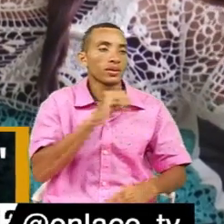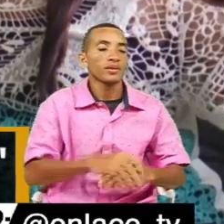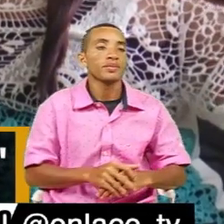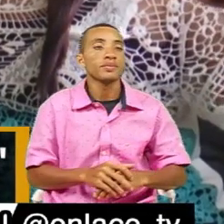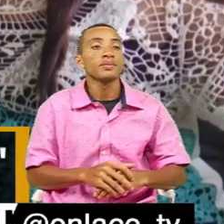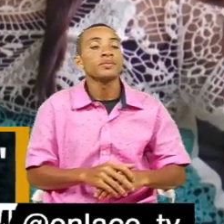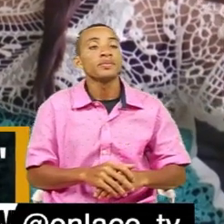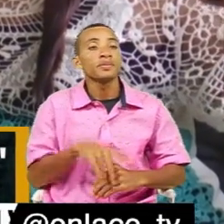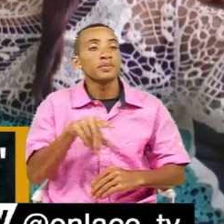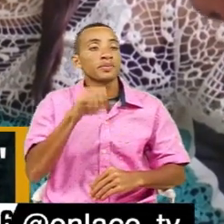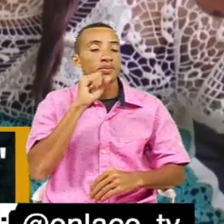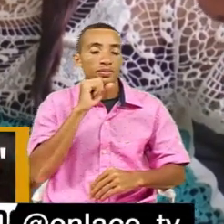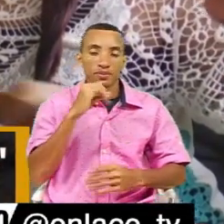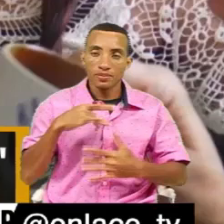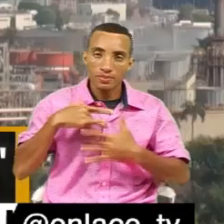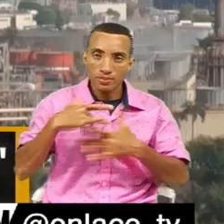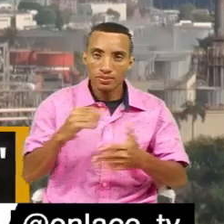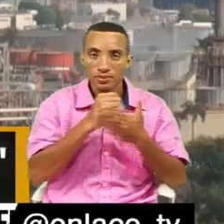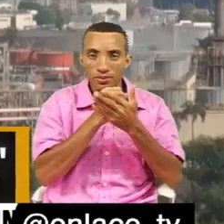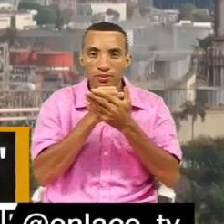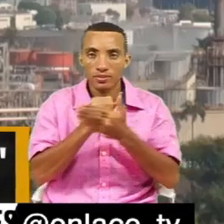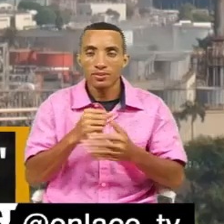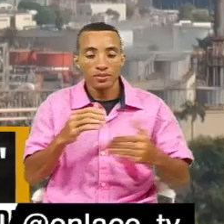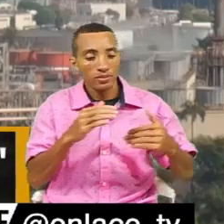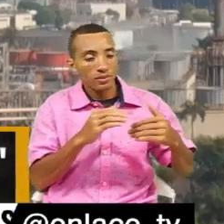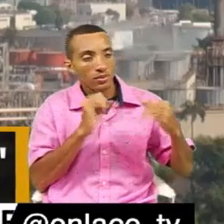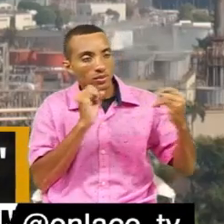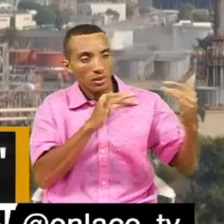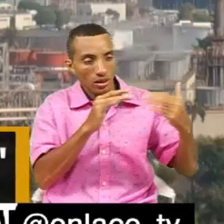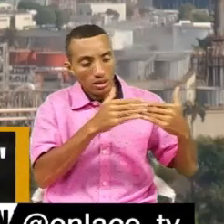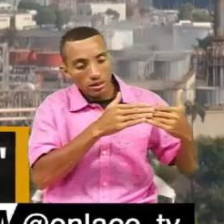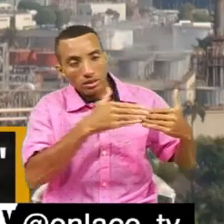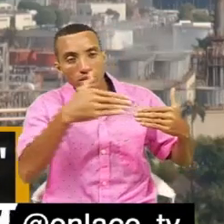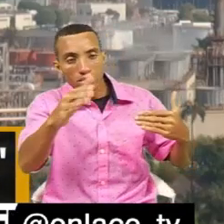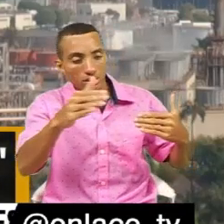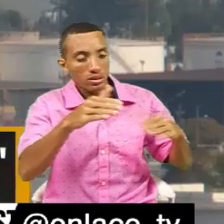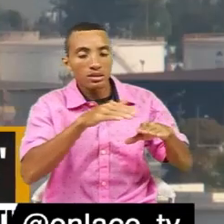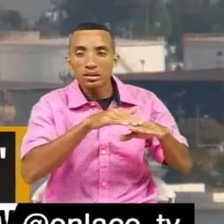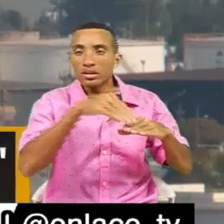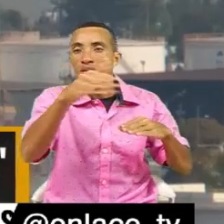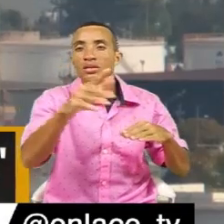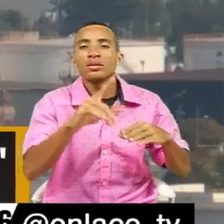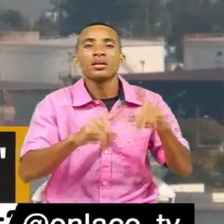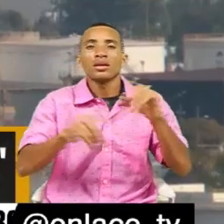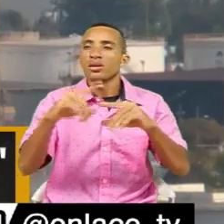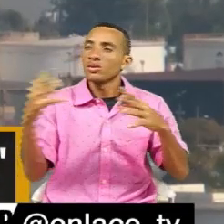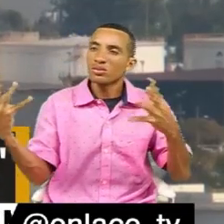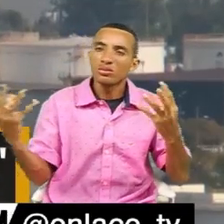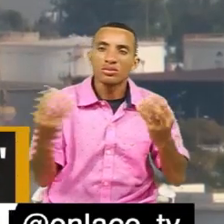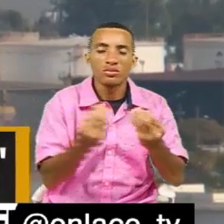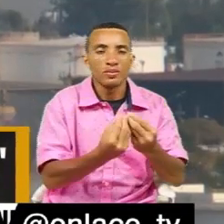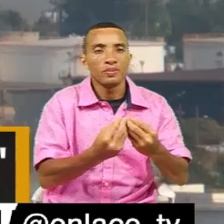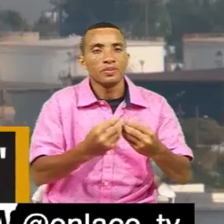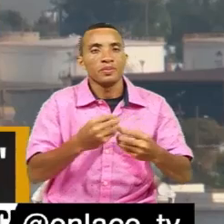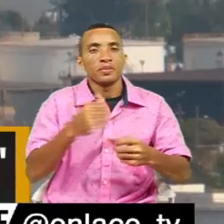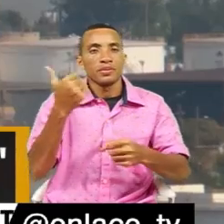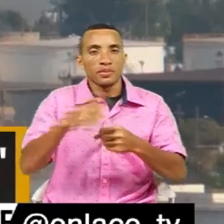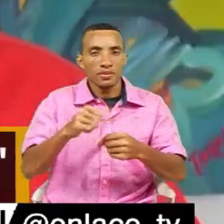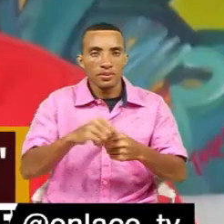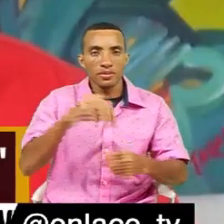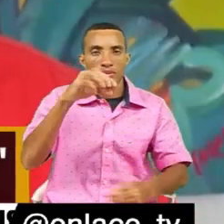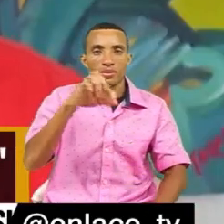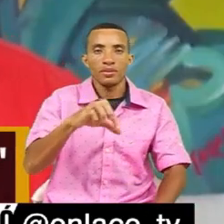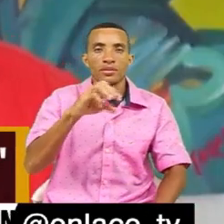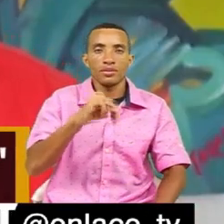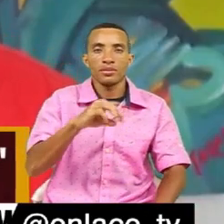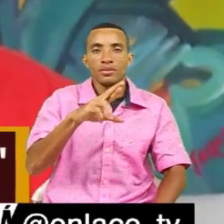Solidaria le apuesta a afrontar con éxito el posconflicto y se une a las voces que reclaman para la ciudad la modernización de la refinería de Barranca Bermeja.